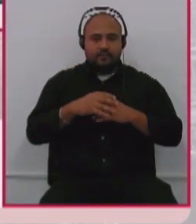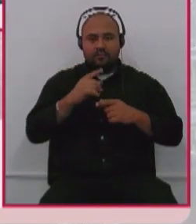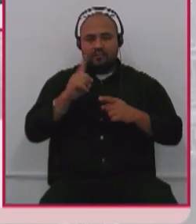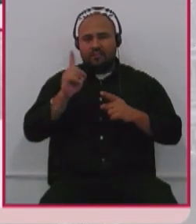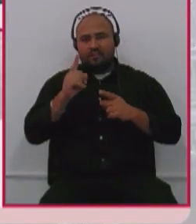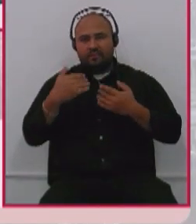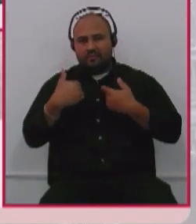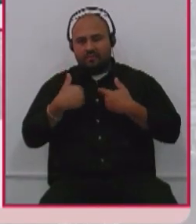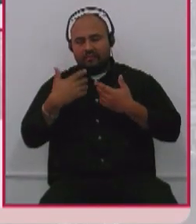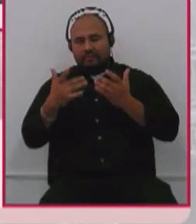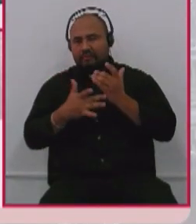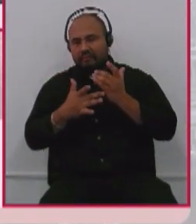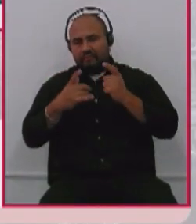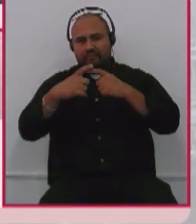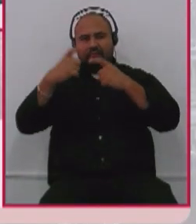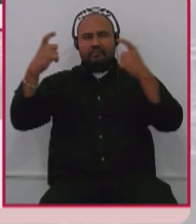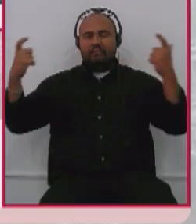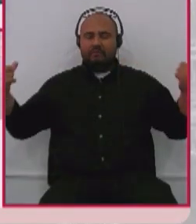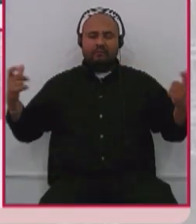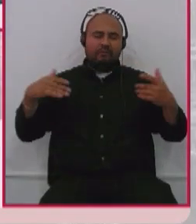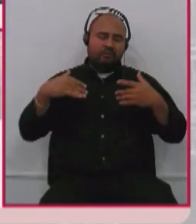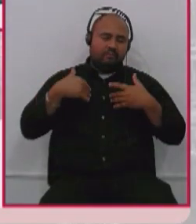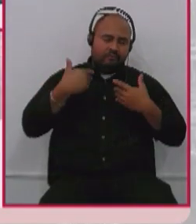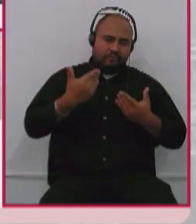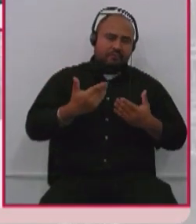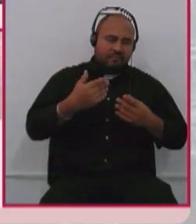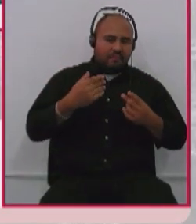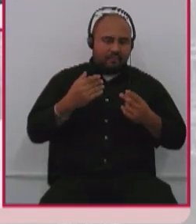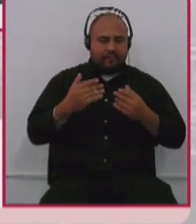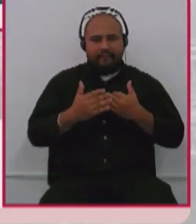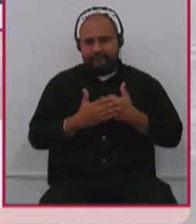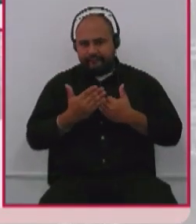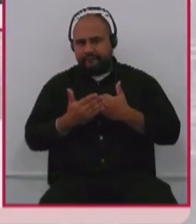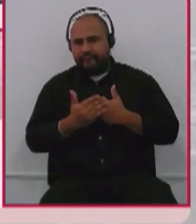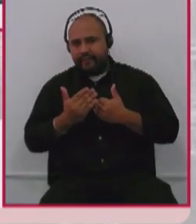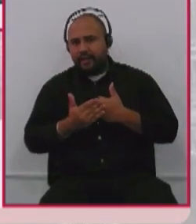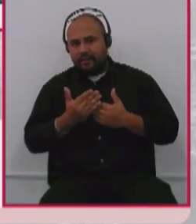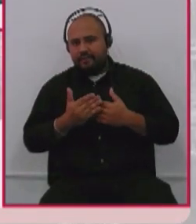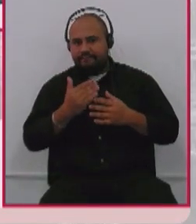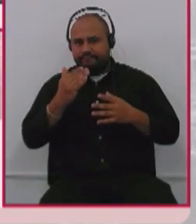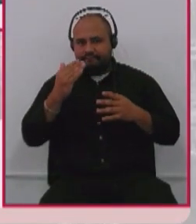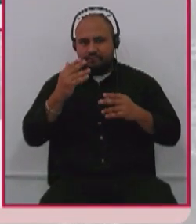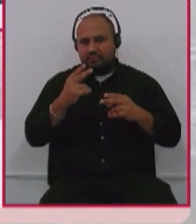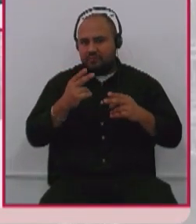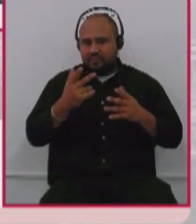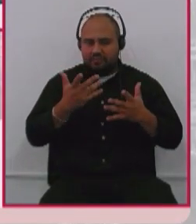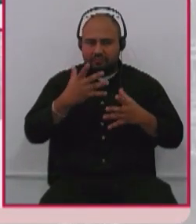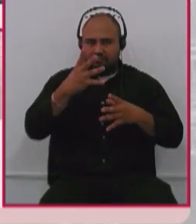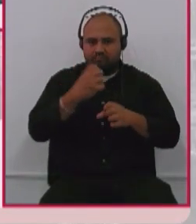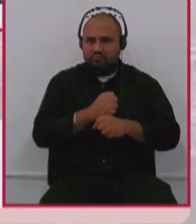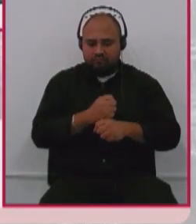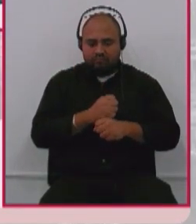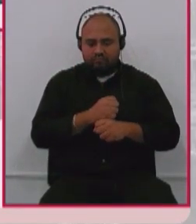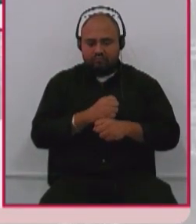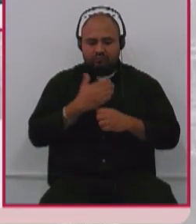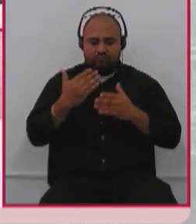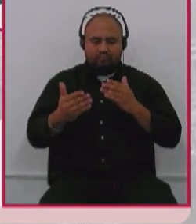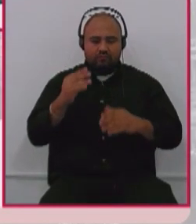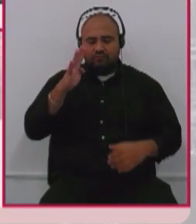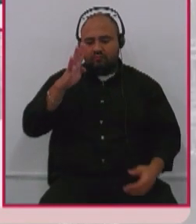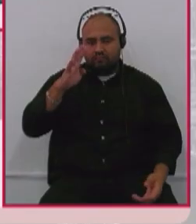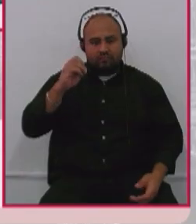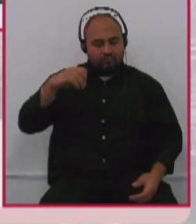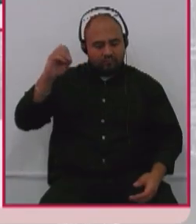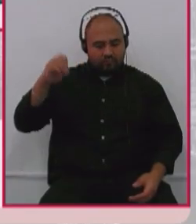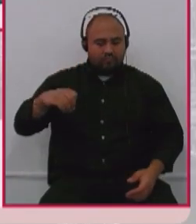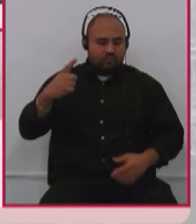un cambio tecnológico grande. Muchas cosas terminan siendo sencillas, ¿no? El impacto operativo, por supuesto, más de 40% de incremento de